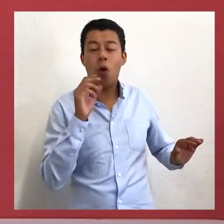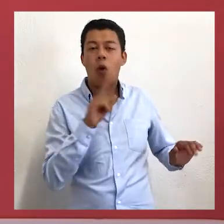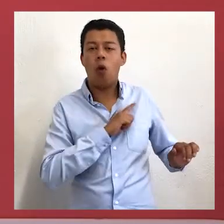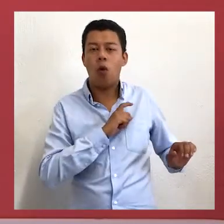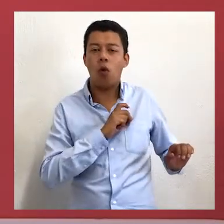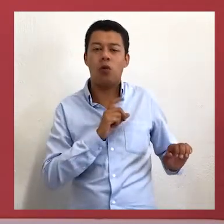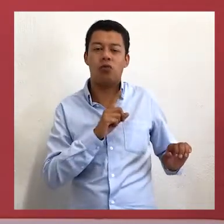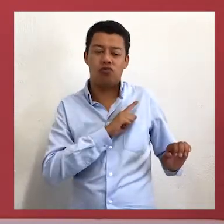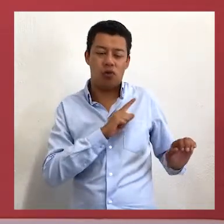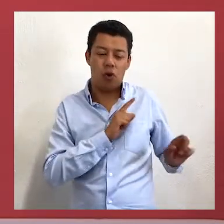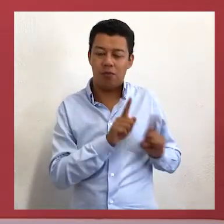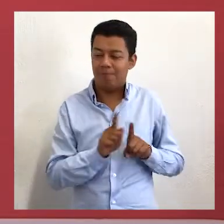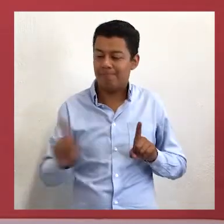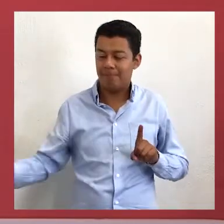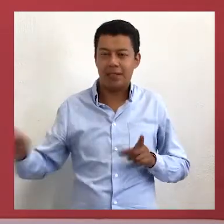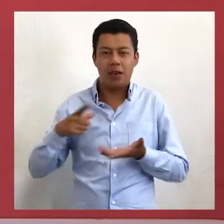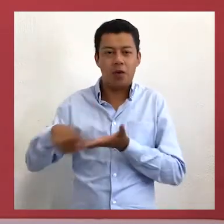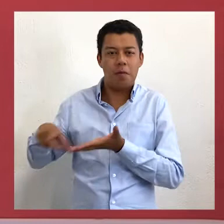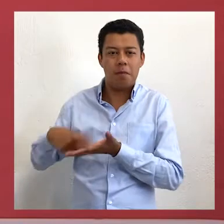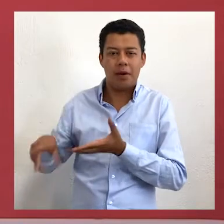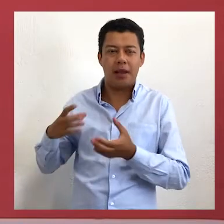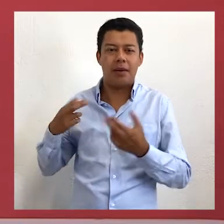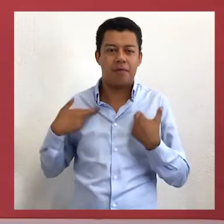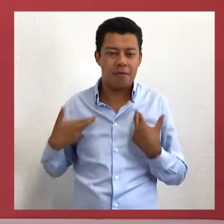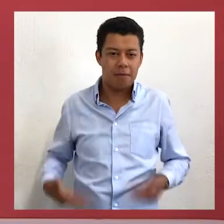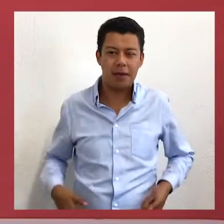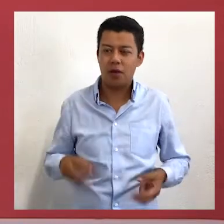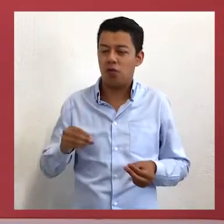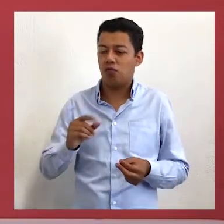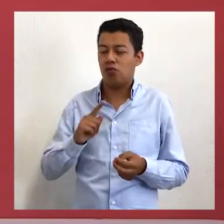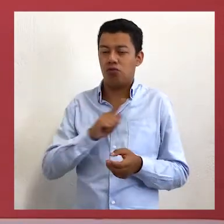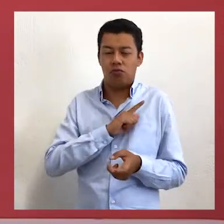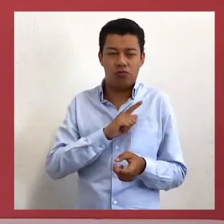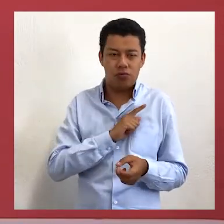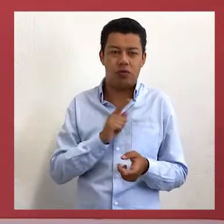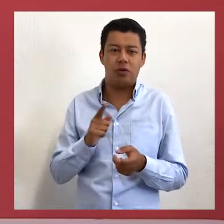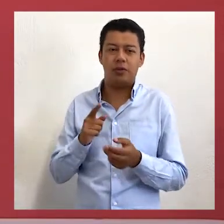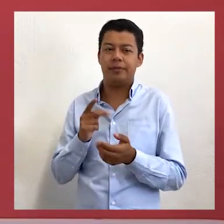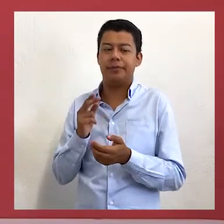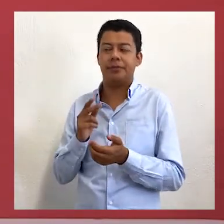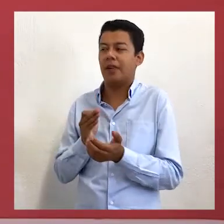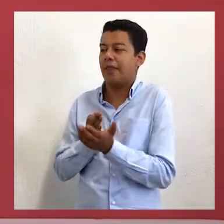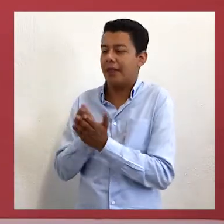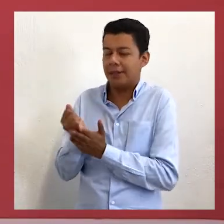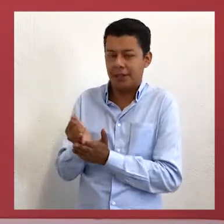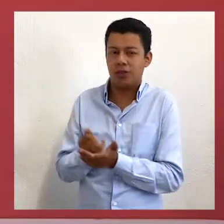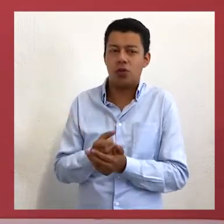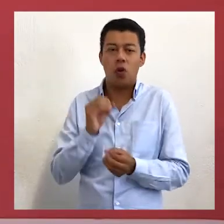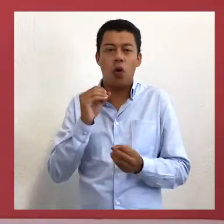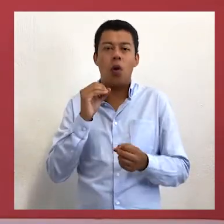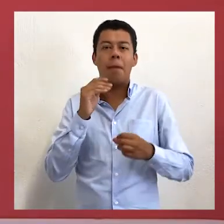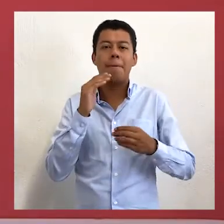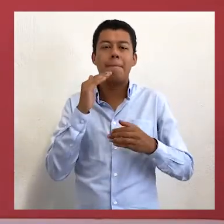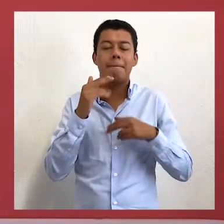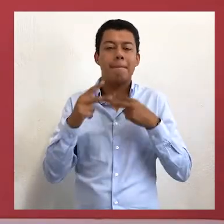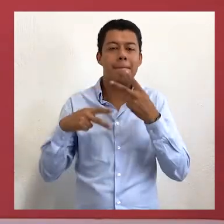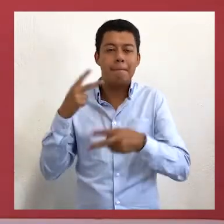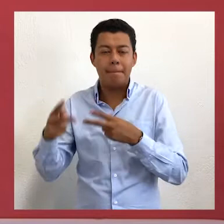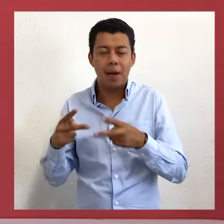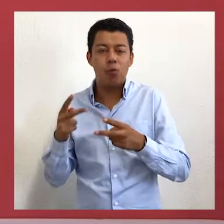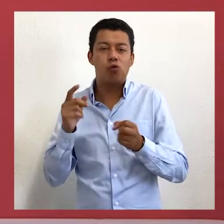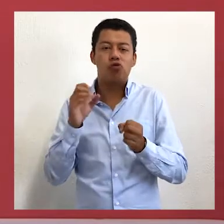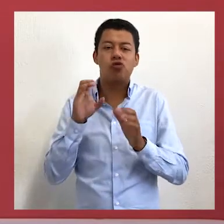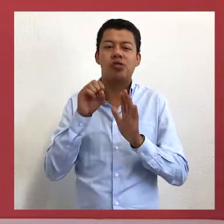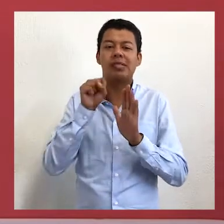que ellos sean los que deciden ese estilo. O que tú le digas, vamos a ver una película y de inmediato él diga o ella diga,